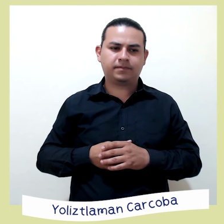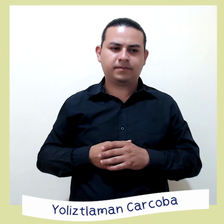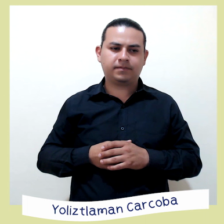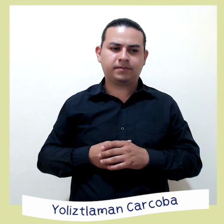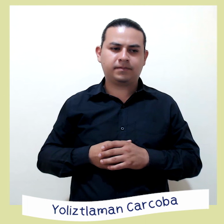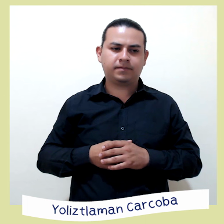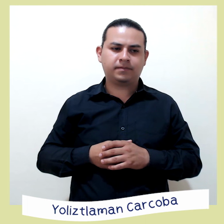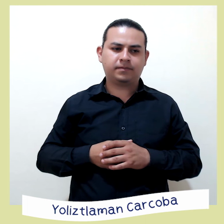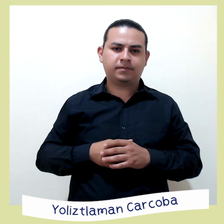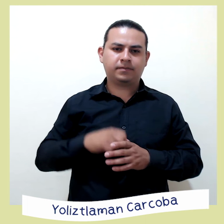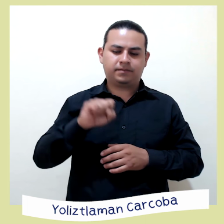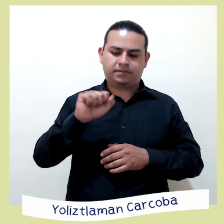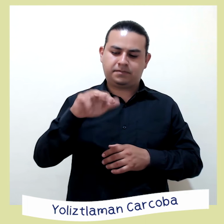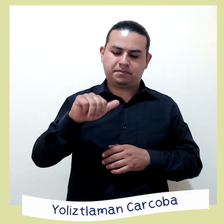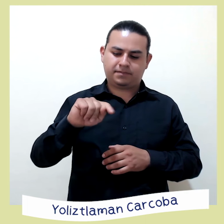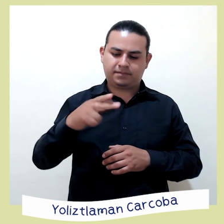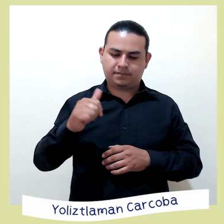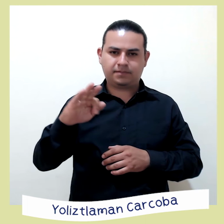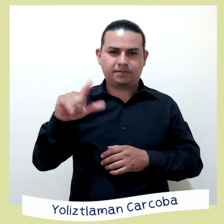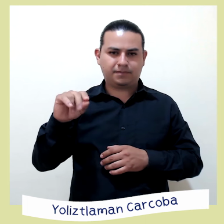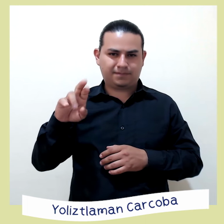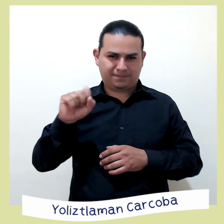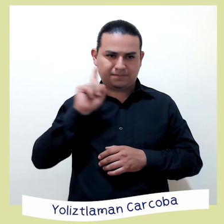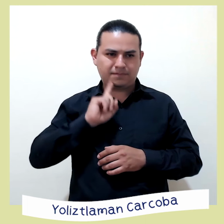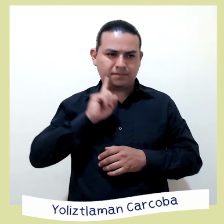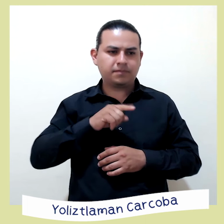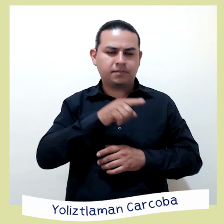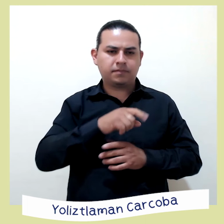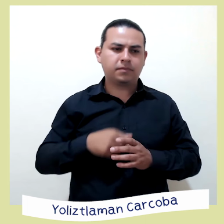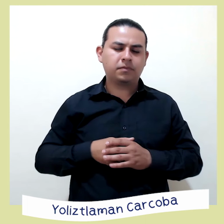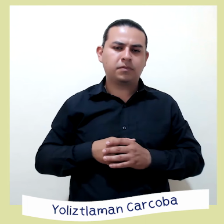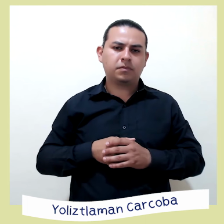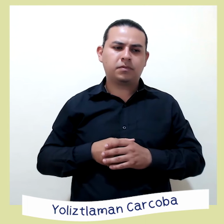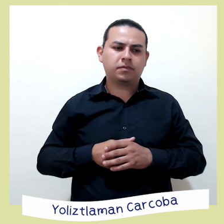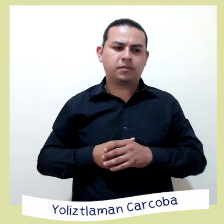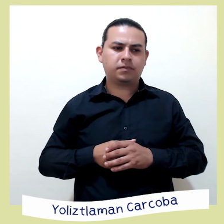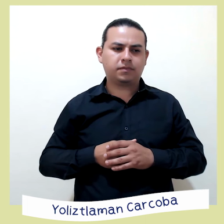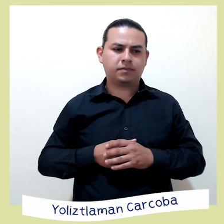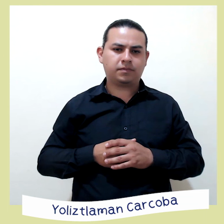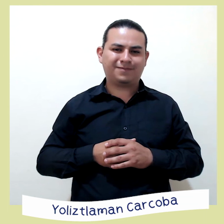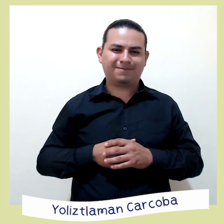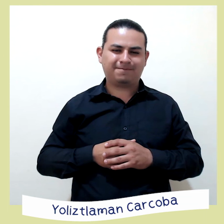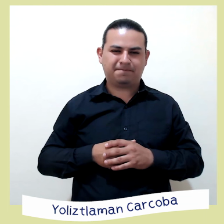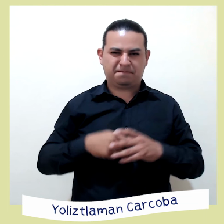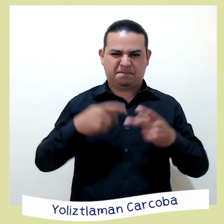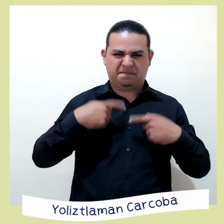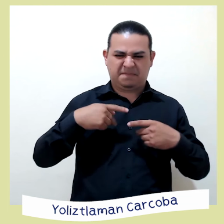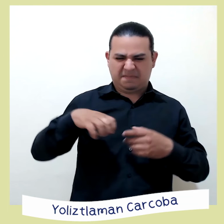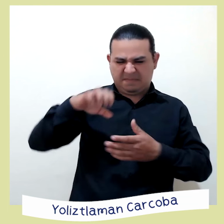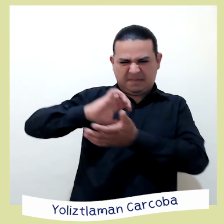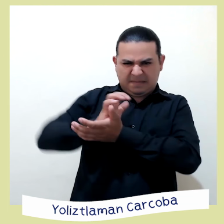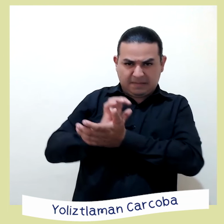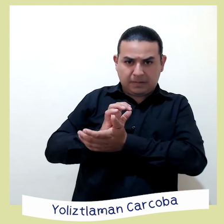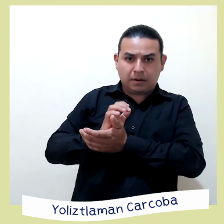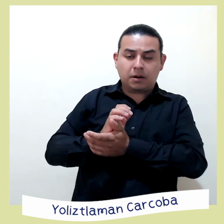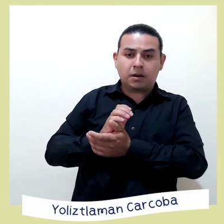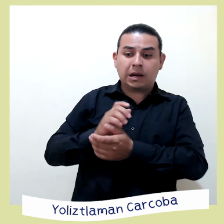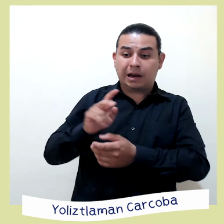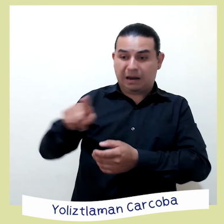Sería para ti, Samantha Flores, y sería, ¿cuál es el impacto de la gerontofobia en la vida de las